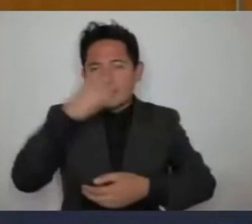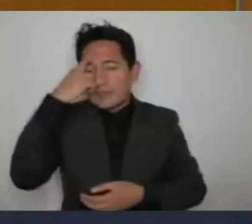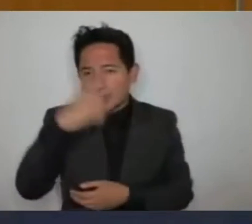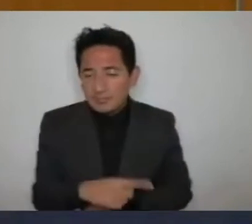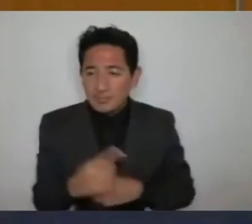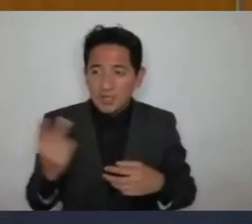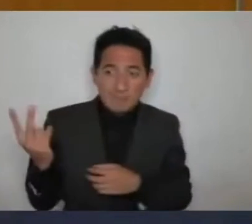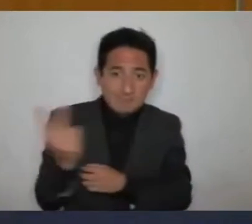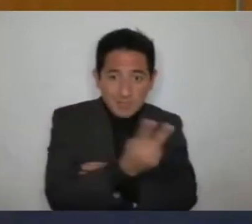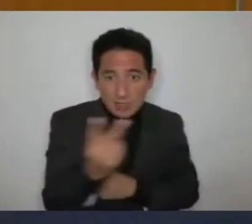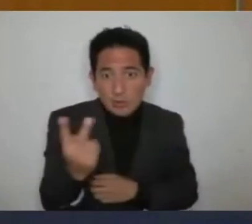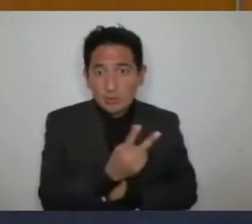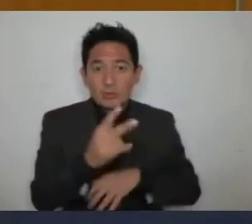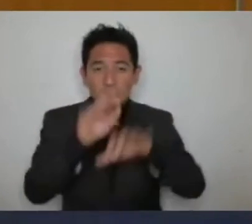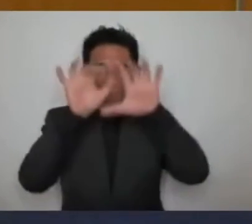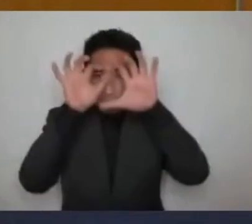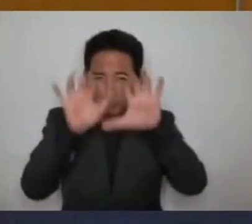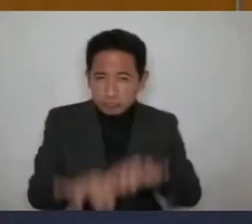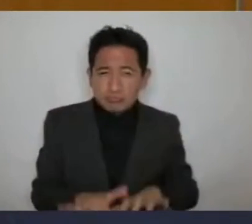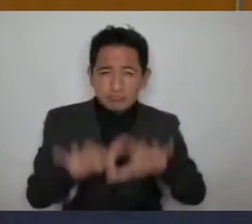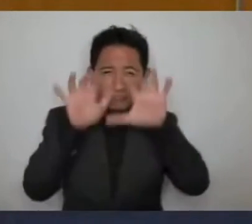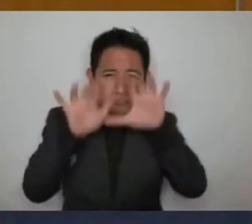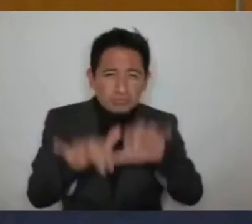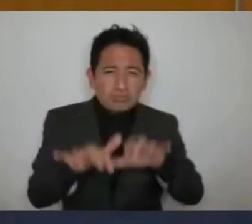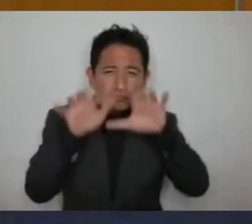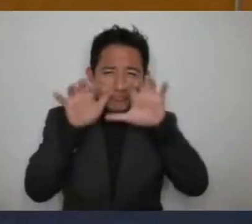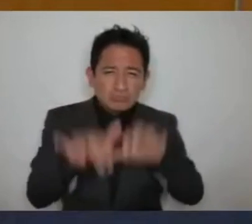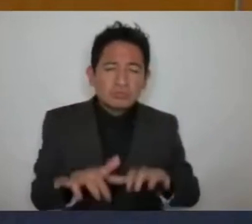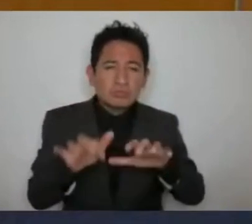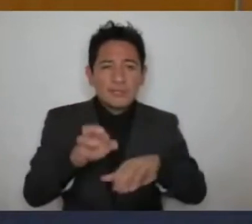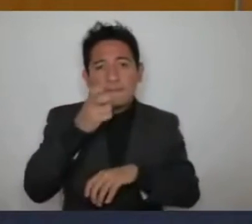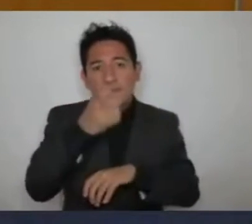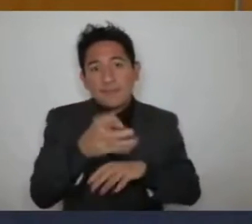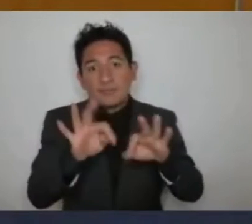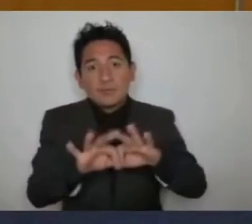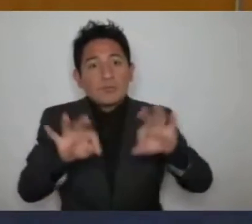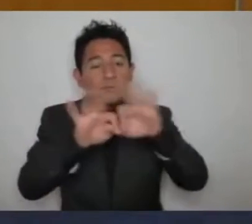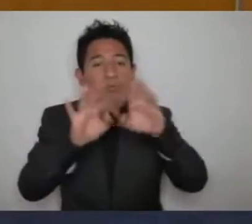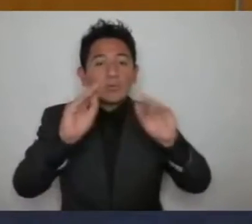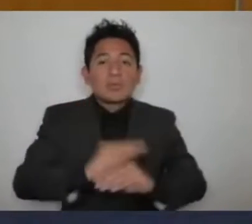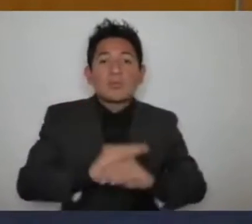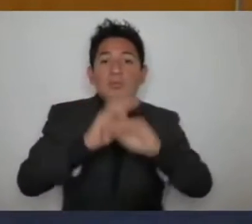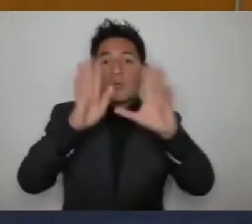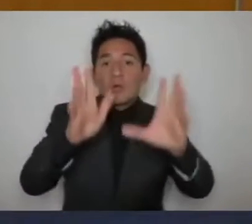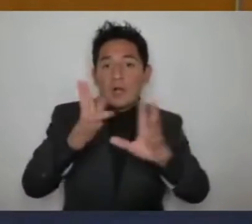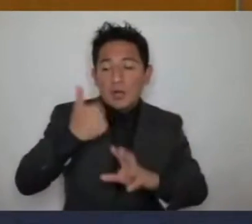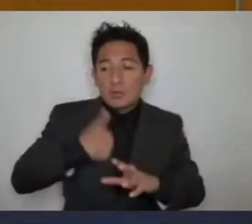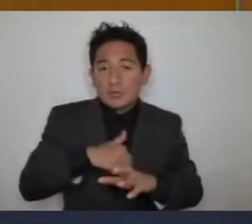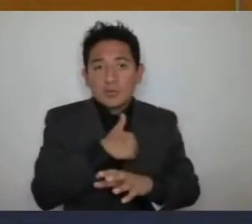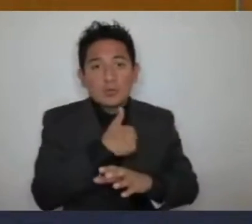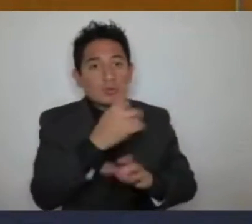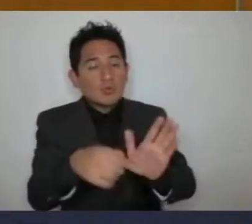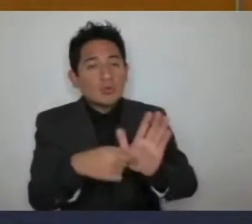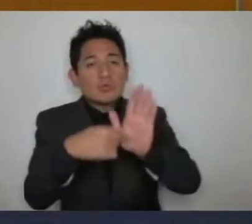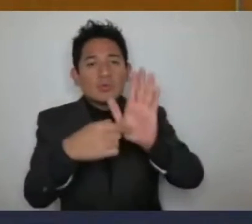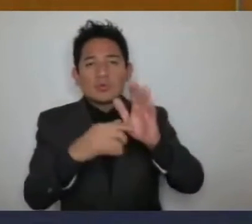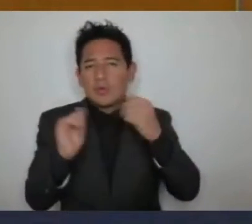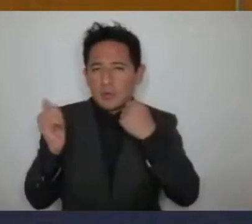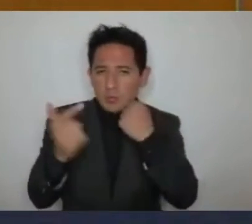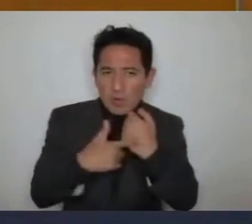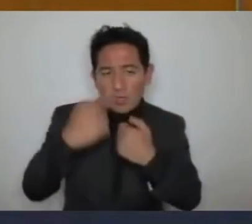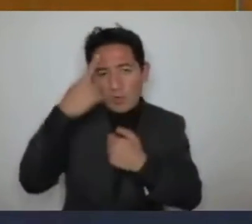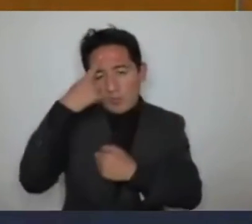avance importante para al menos poner en claro sobre la mesa este mapa de cuestiones preliminares para el control